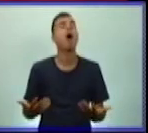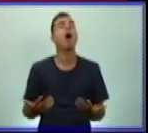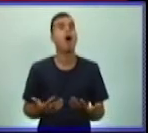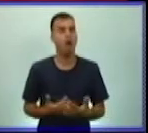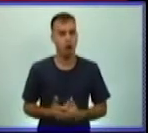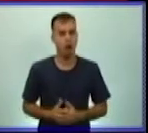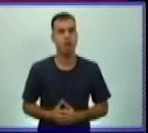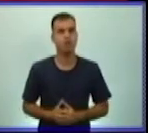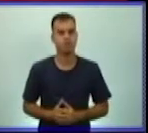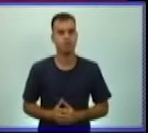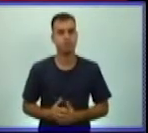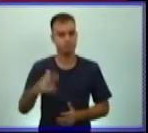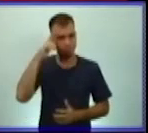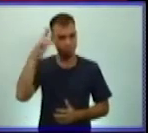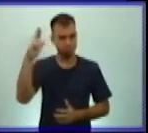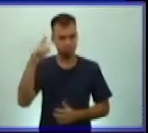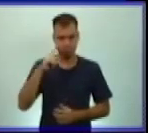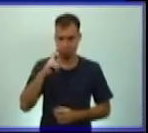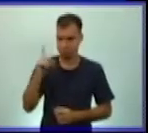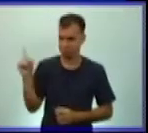masa? Recuerden